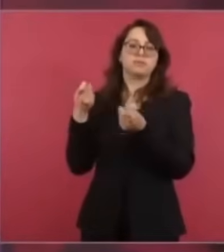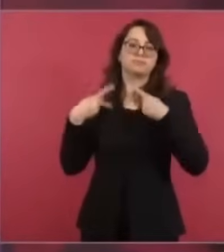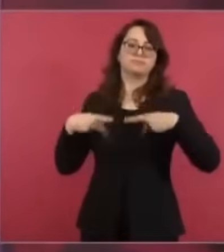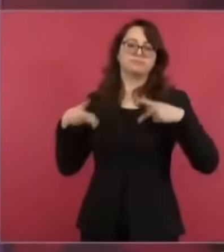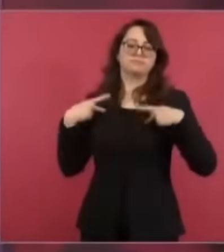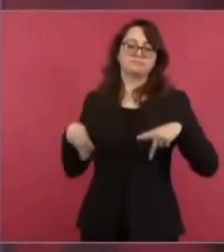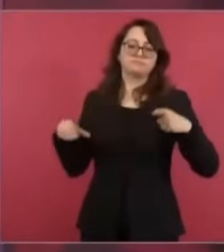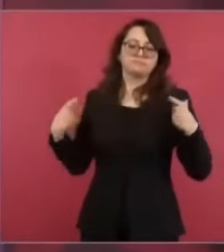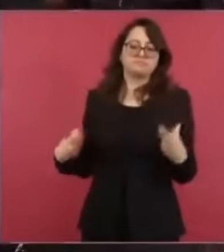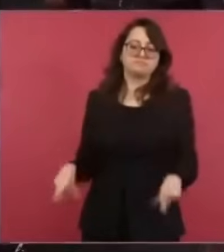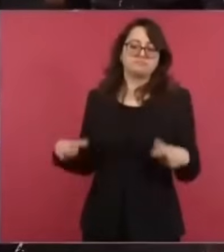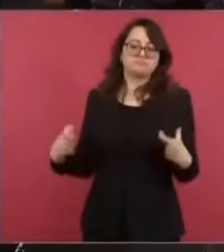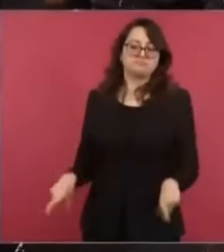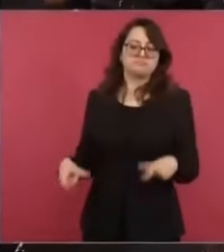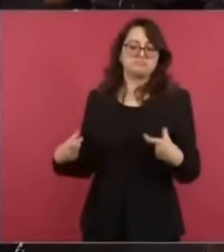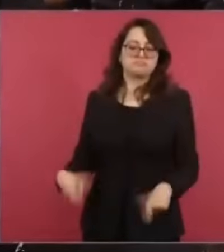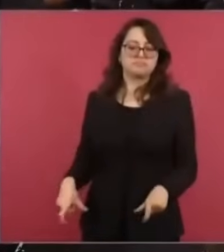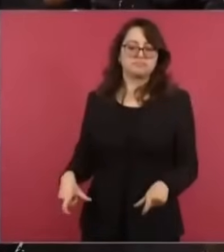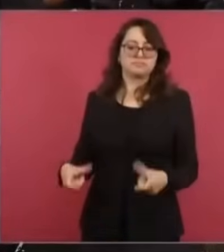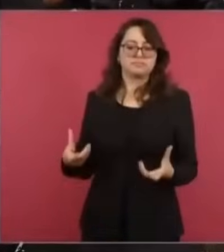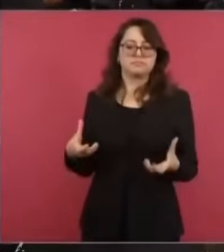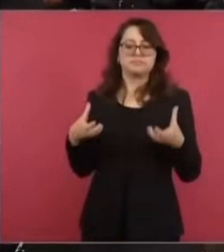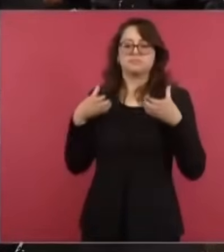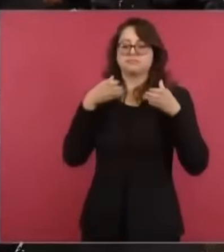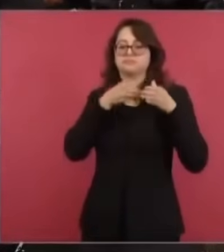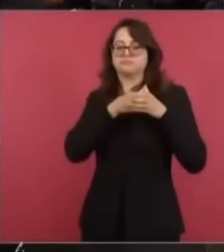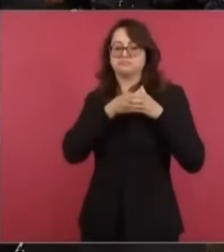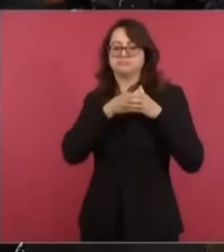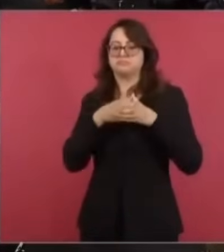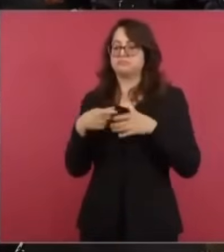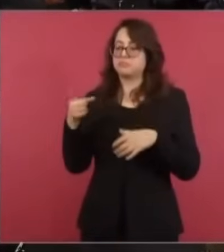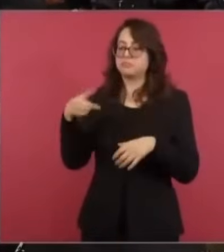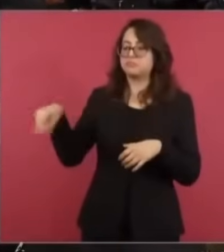los que mandan en el Poder Judicial, los potentados.